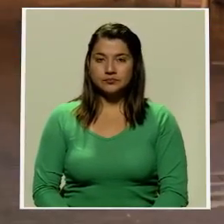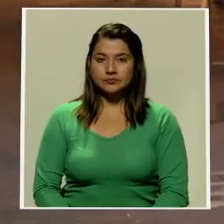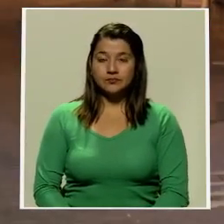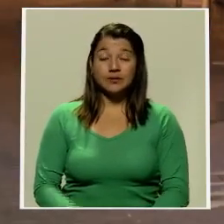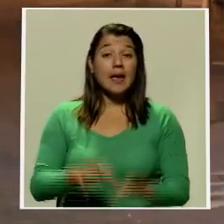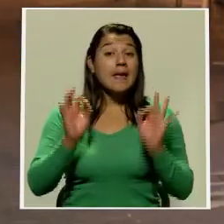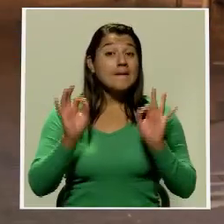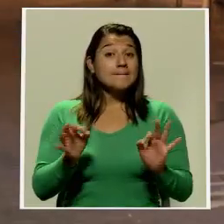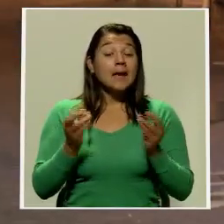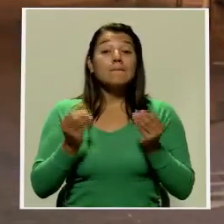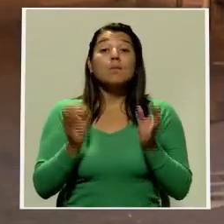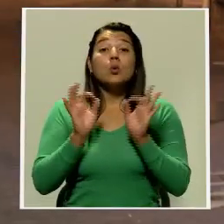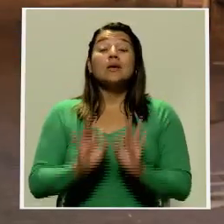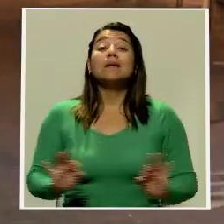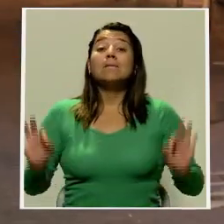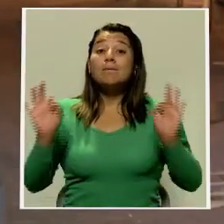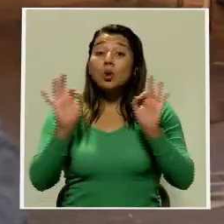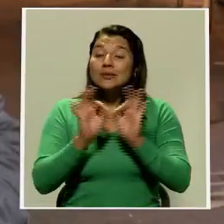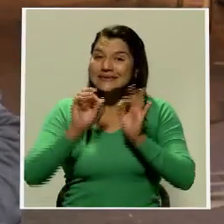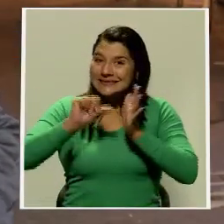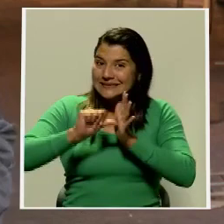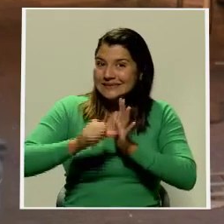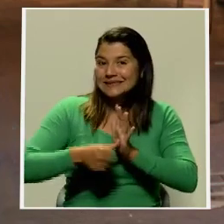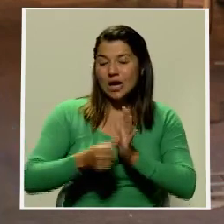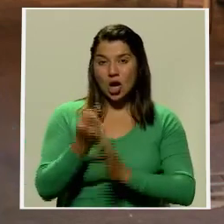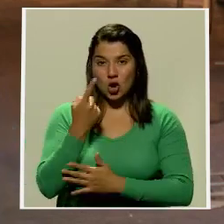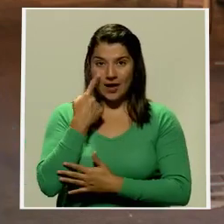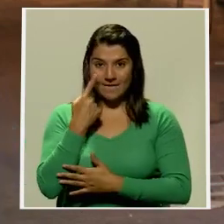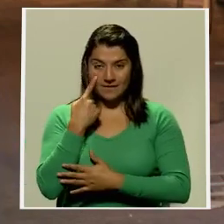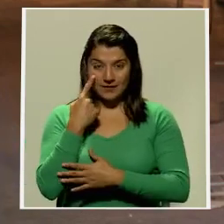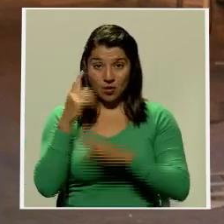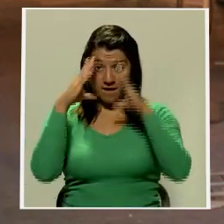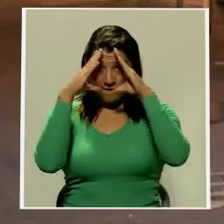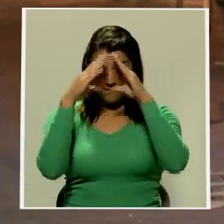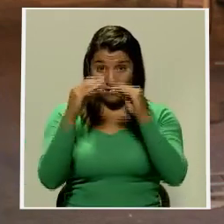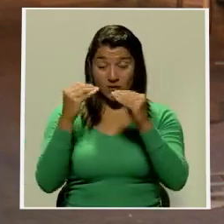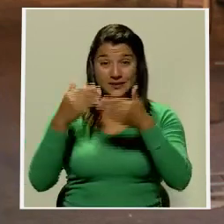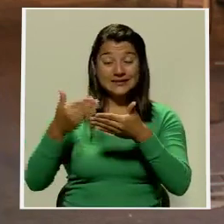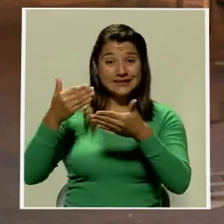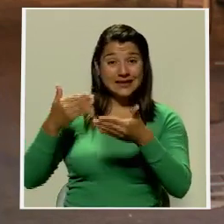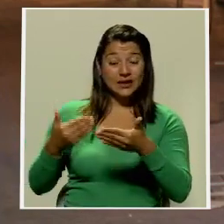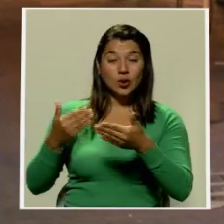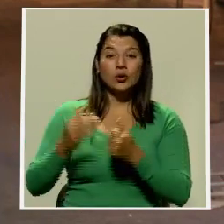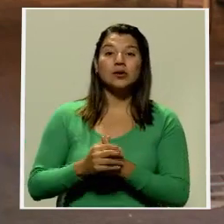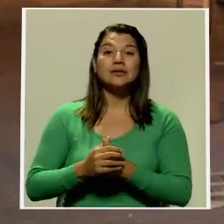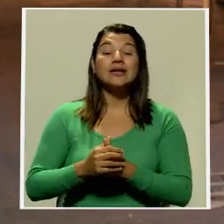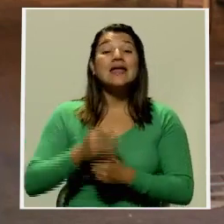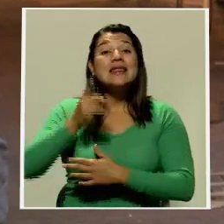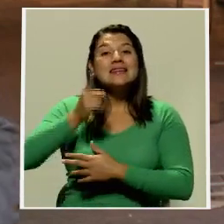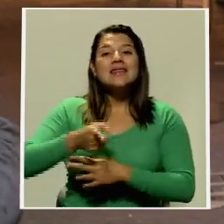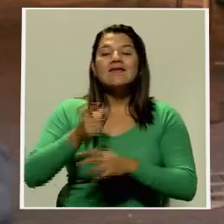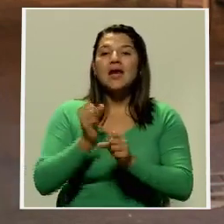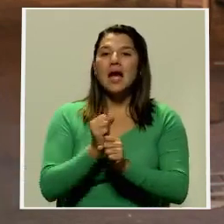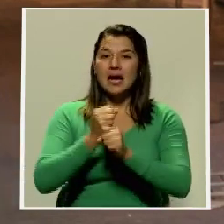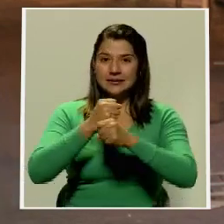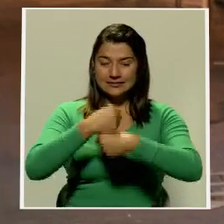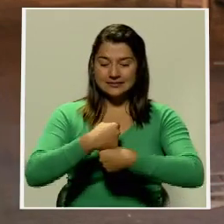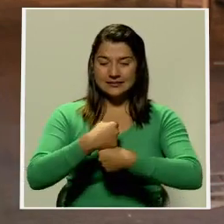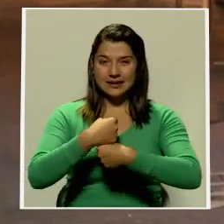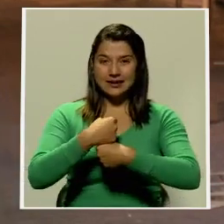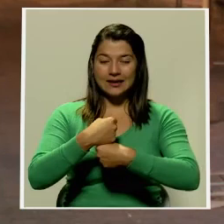Bien, es importante recalcar en lo que veíamos en la información anterior que se debe realizar